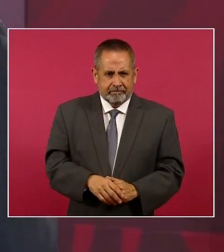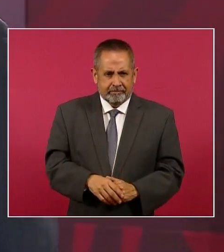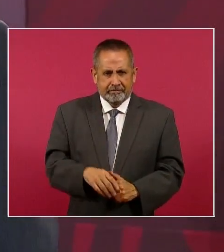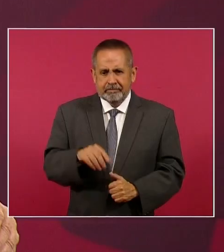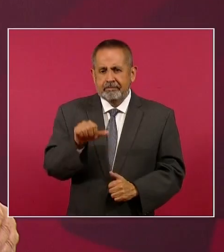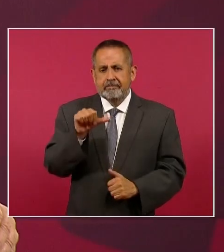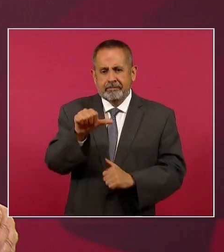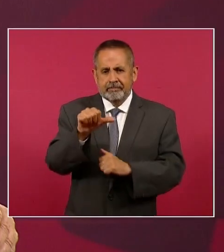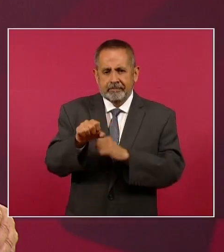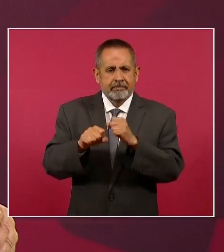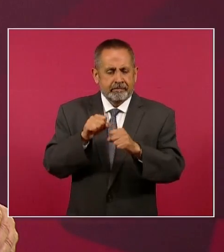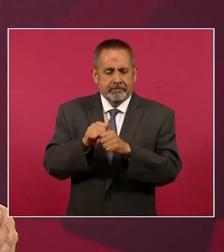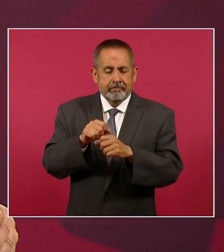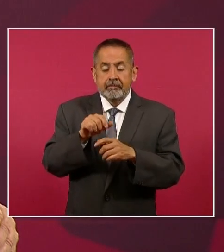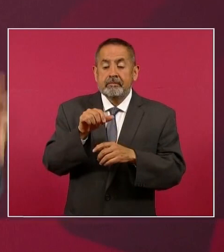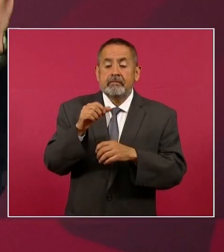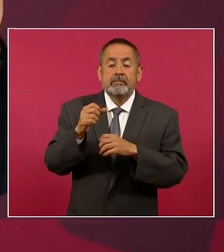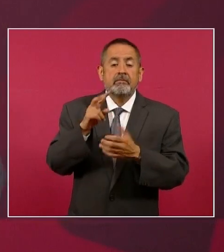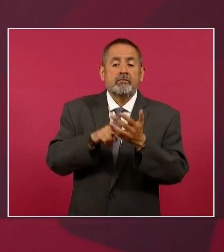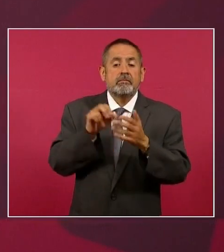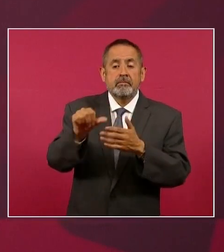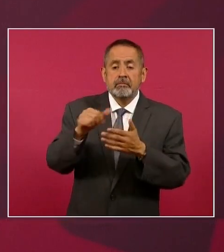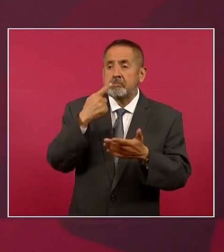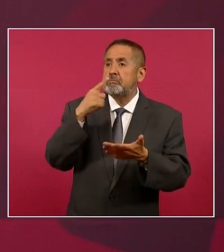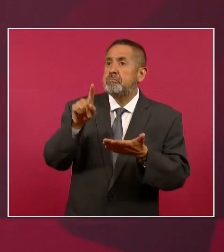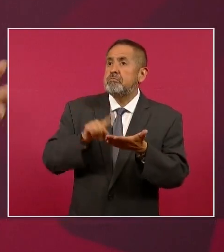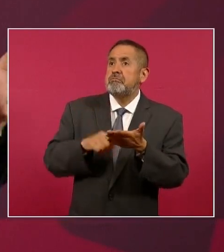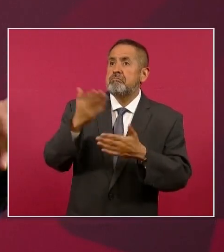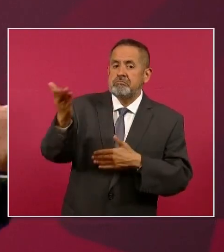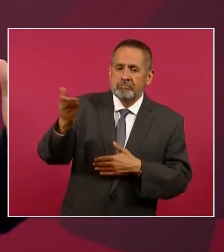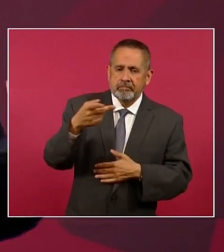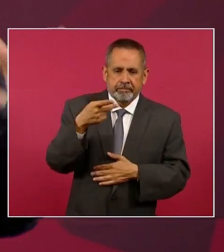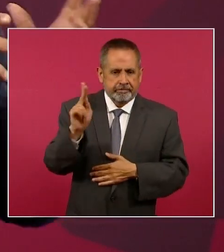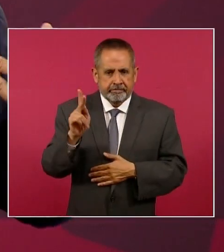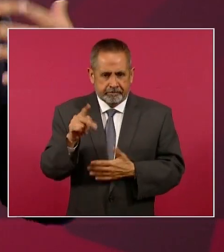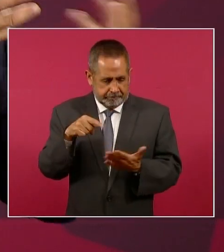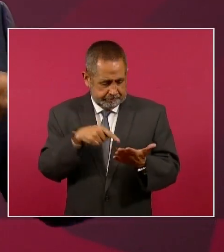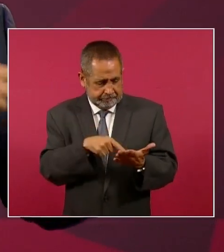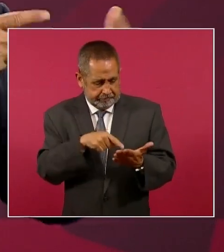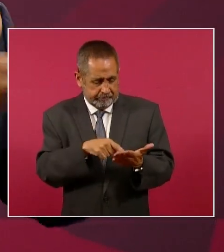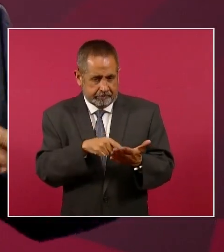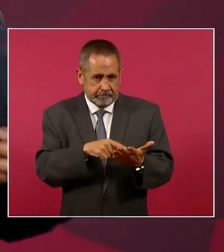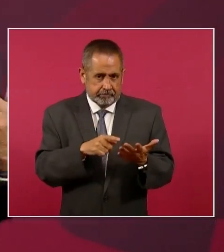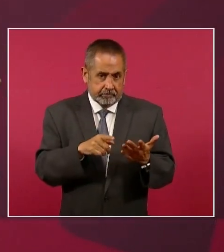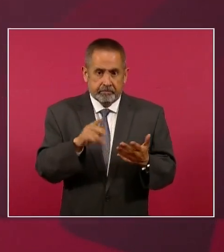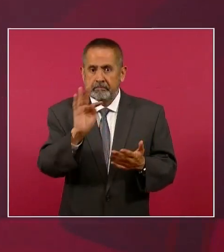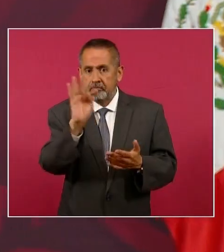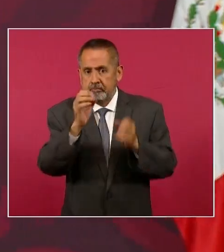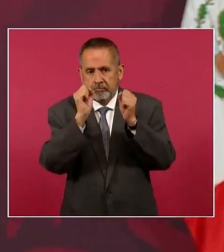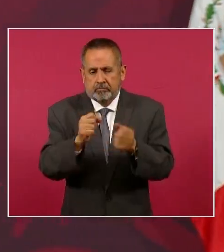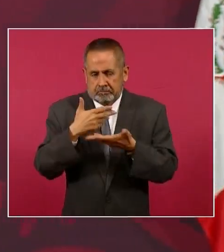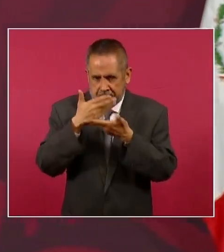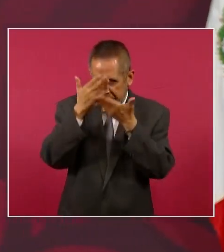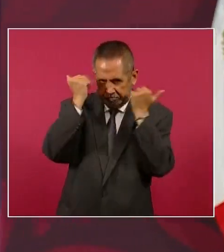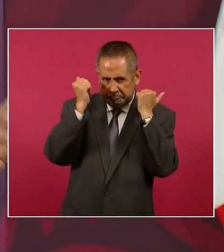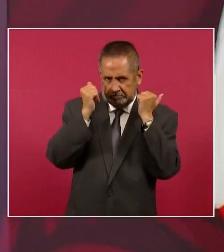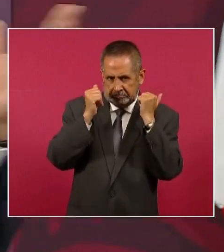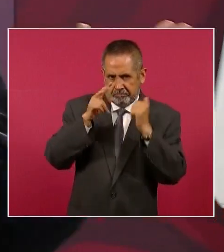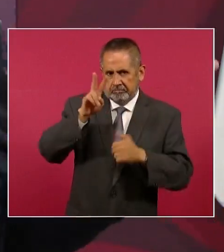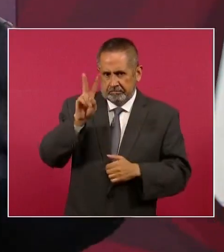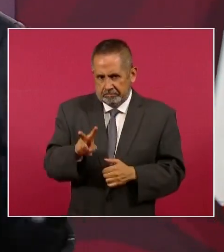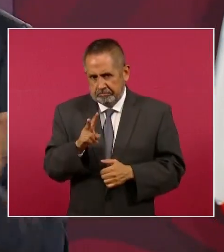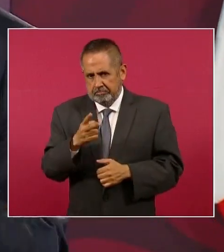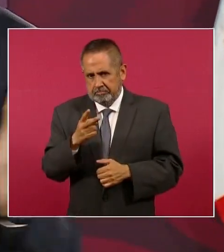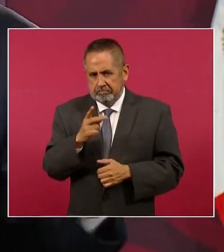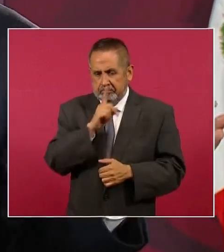cuando presentan la denuncia. Pero la supuesta también, o sea, no, no puedo yo.